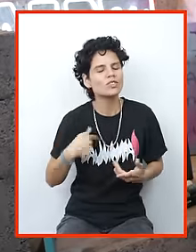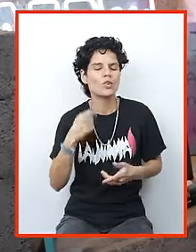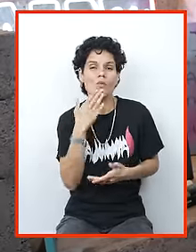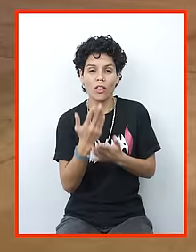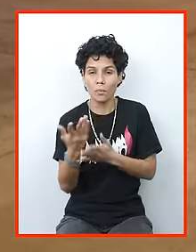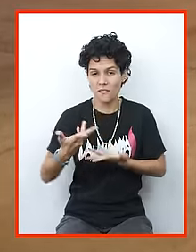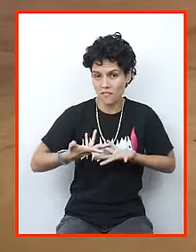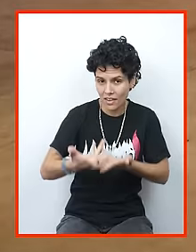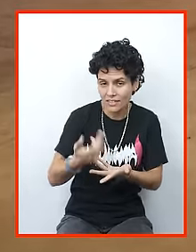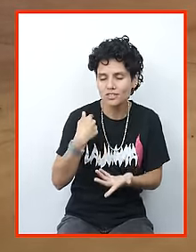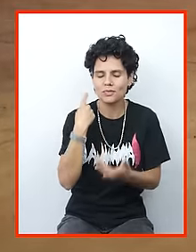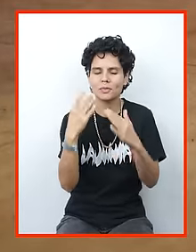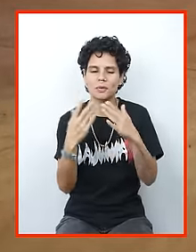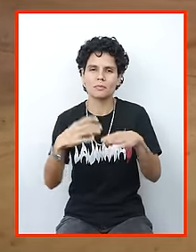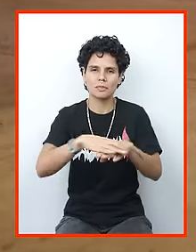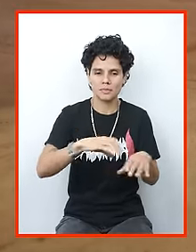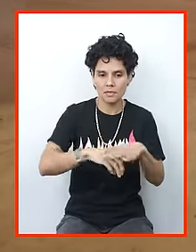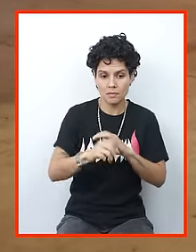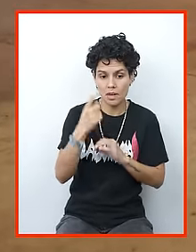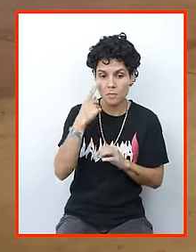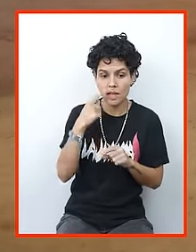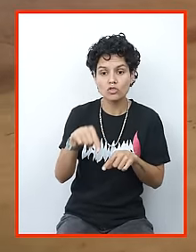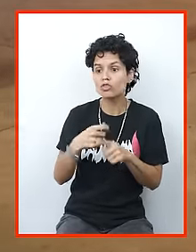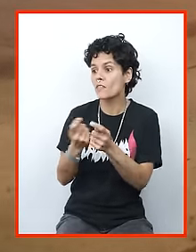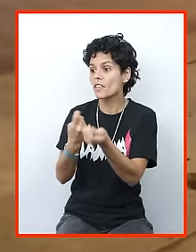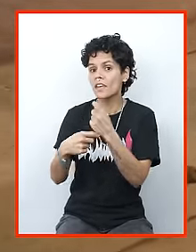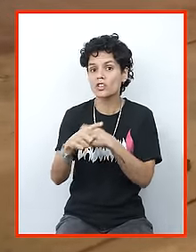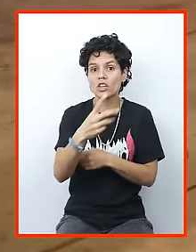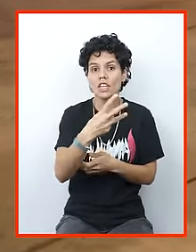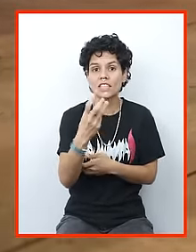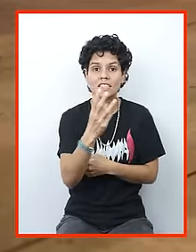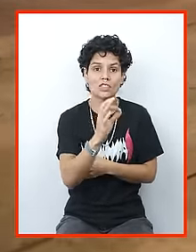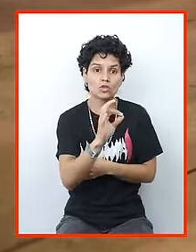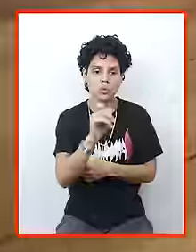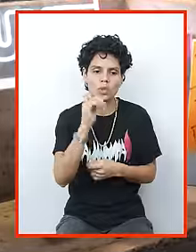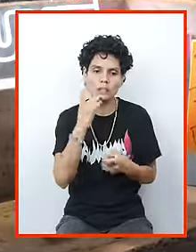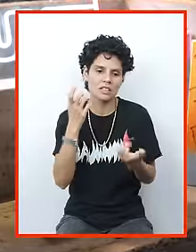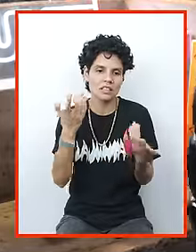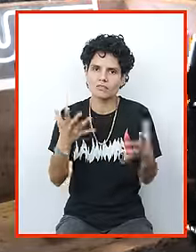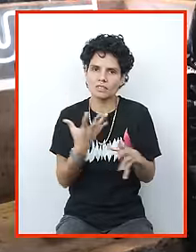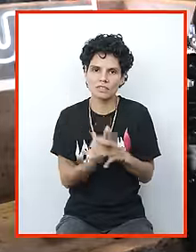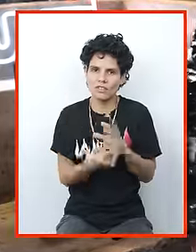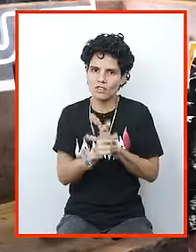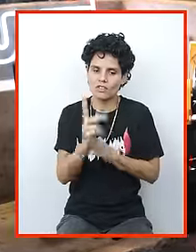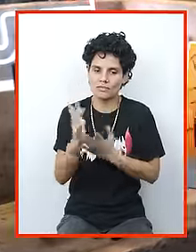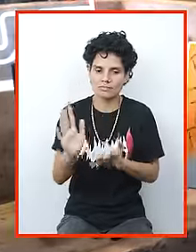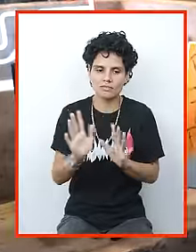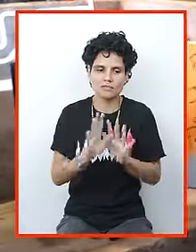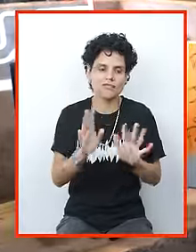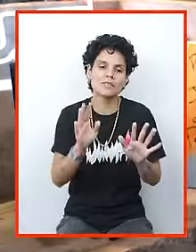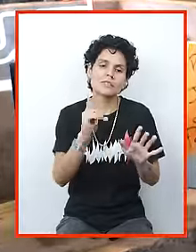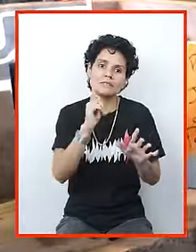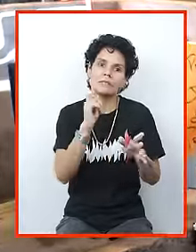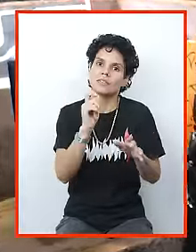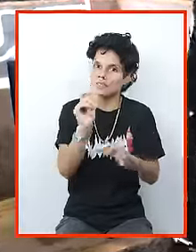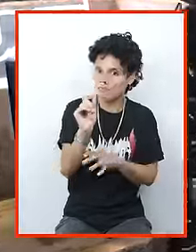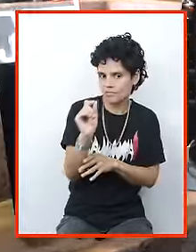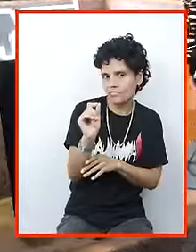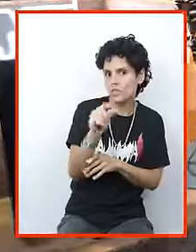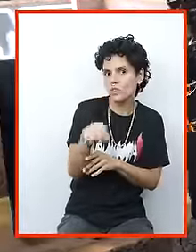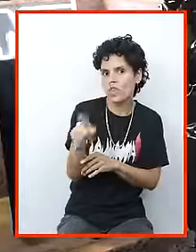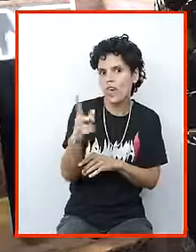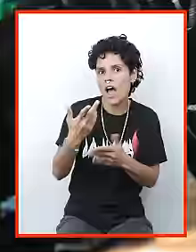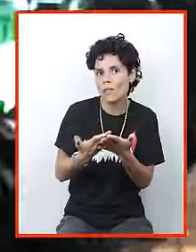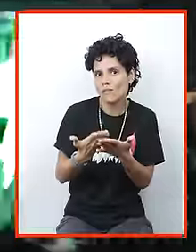nunca más saldrán. Sí. Así que disfrútenlas, las estoy vendiendo a 350. Así. Reventa. La reventa.